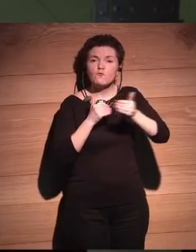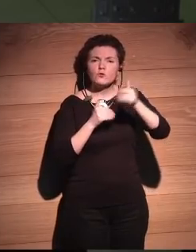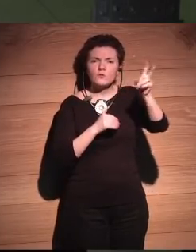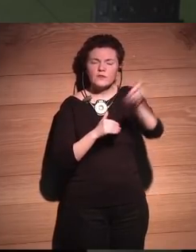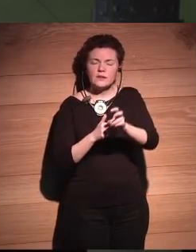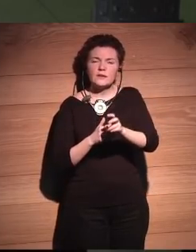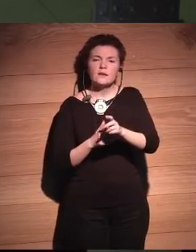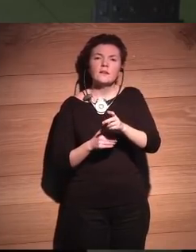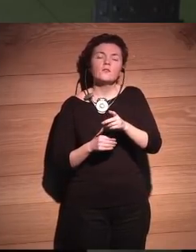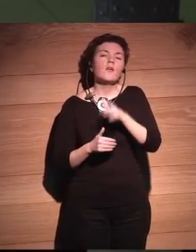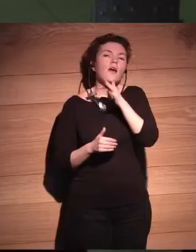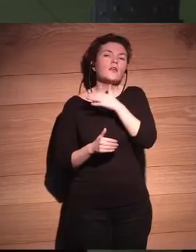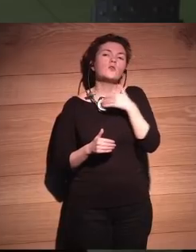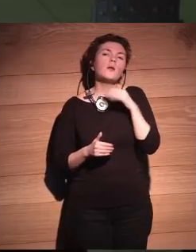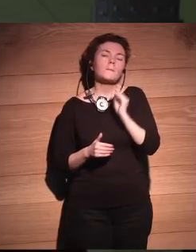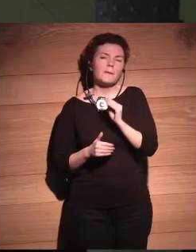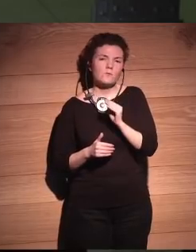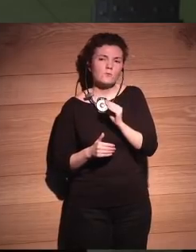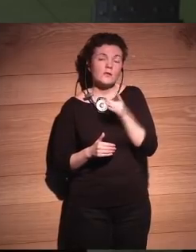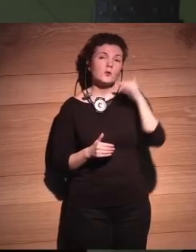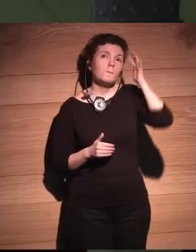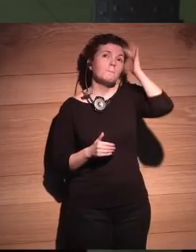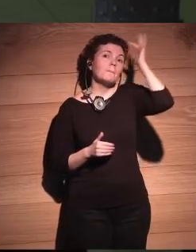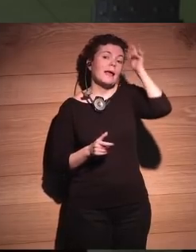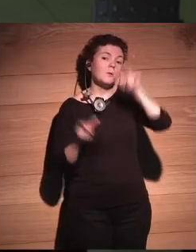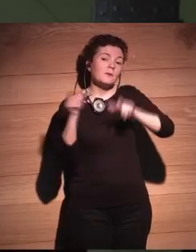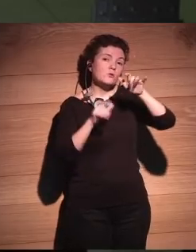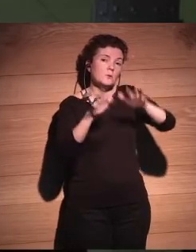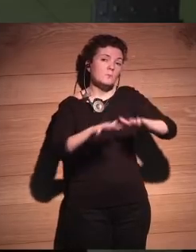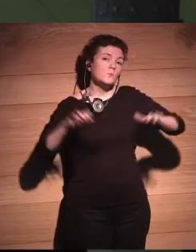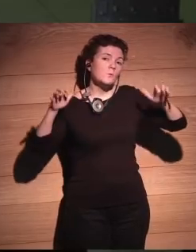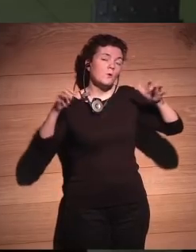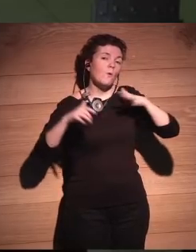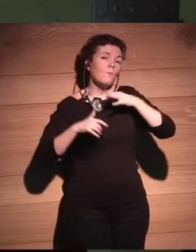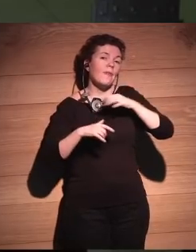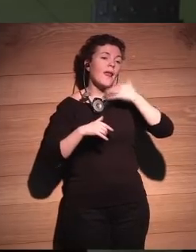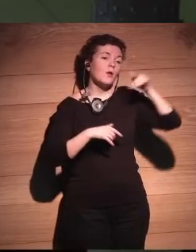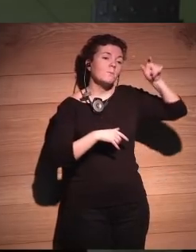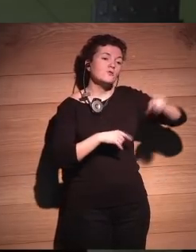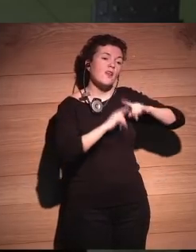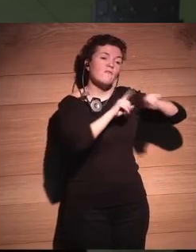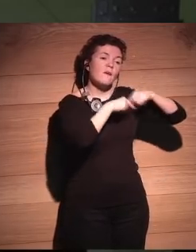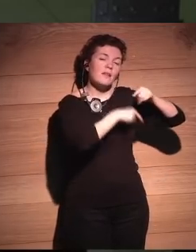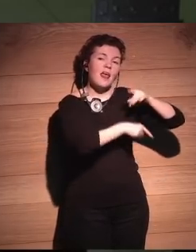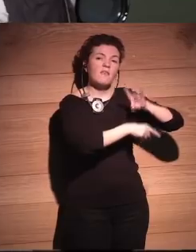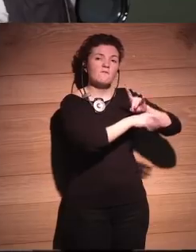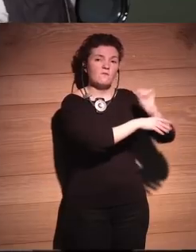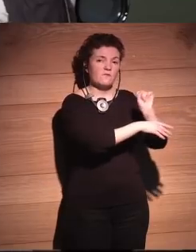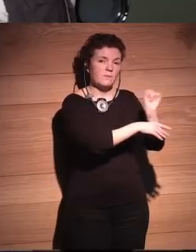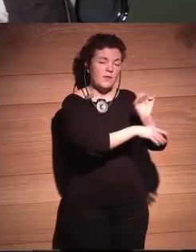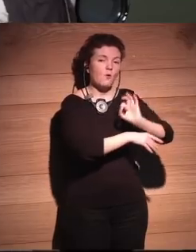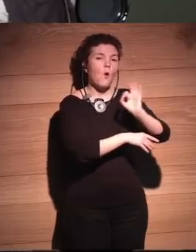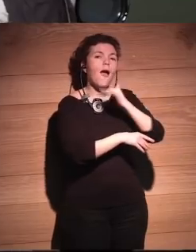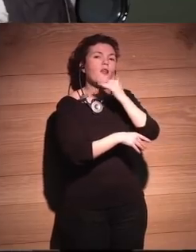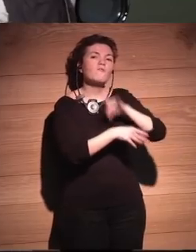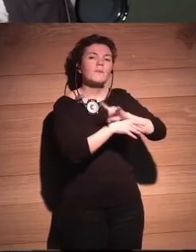Punta. Y me imagino a alguien del público que pueda tener un familiar con Parkinson o con